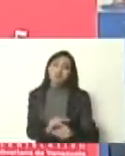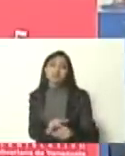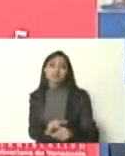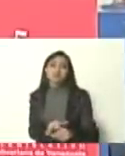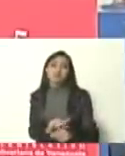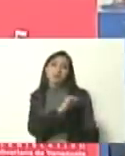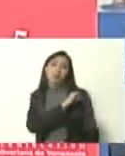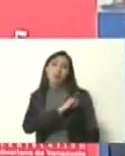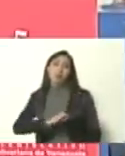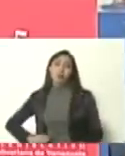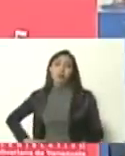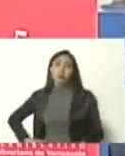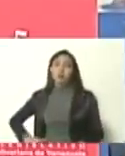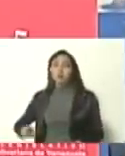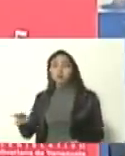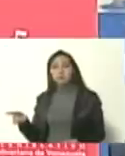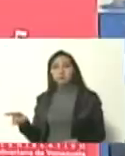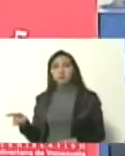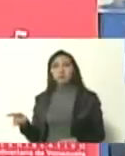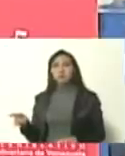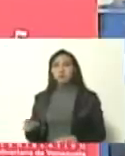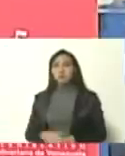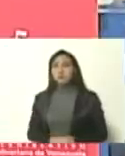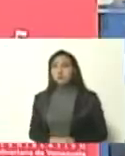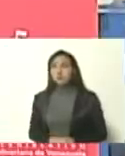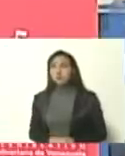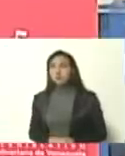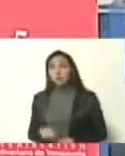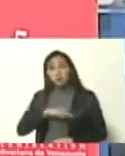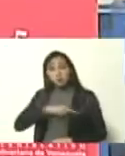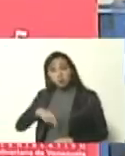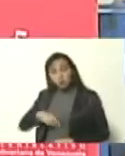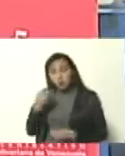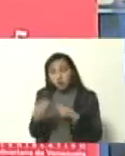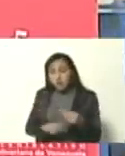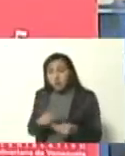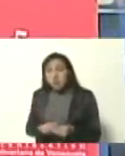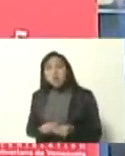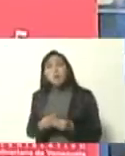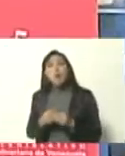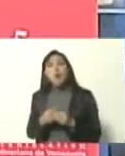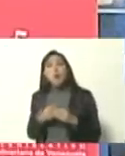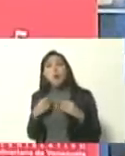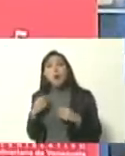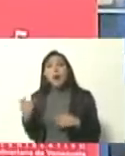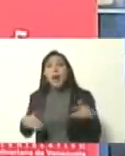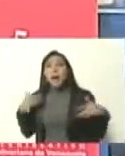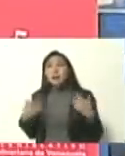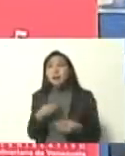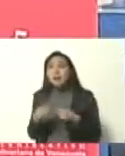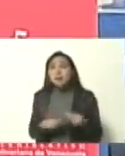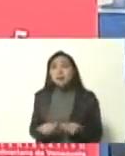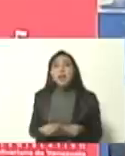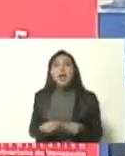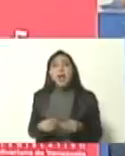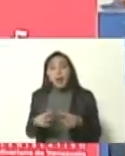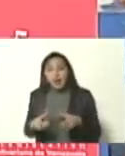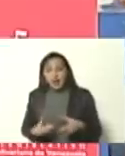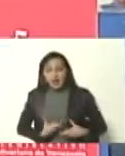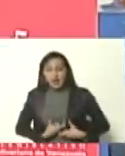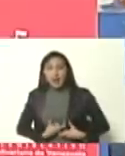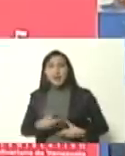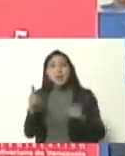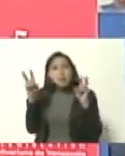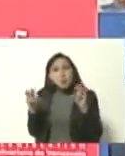Ni una vez. Incluso hicimos un operativo para entregarles un carnet nuevo y entregar todos los